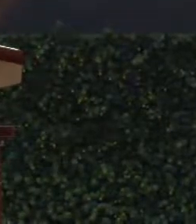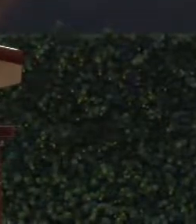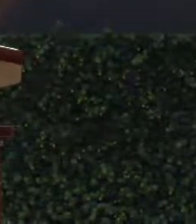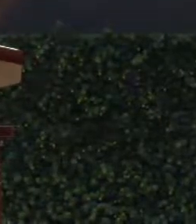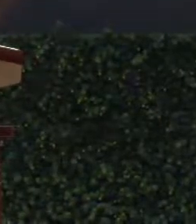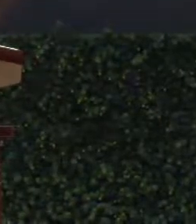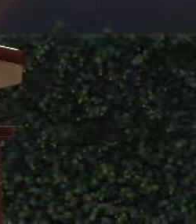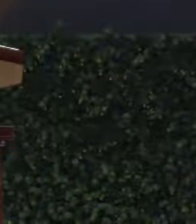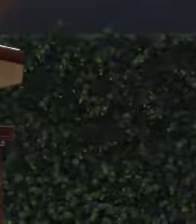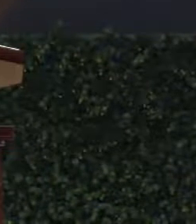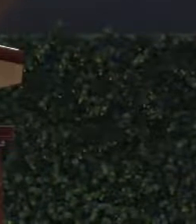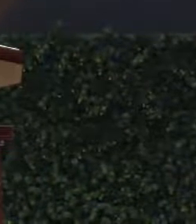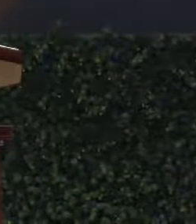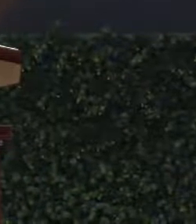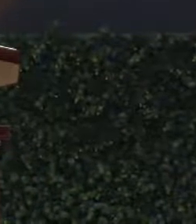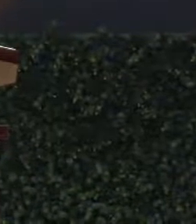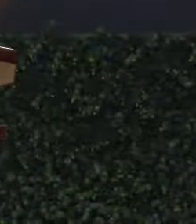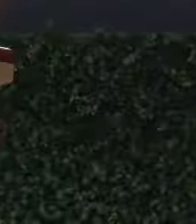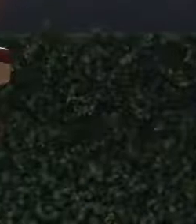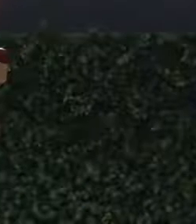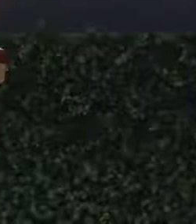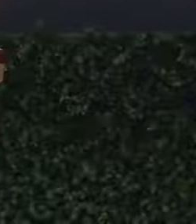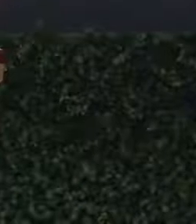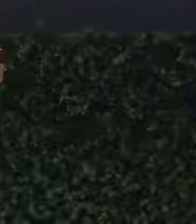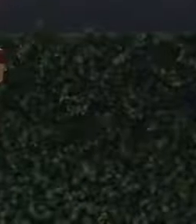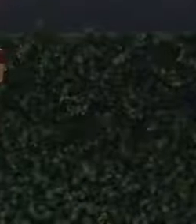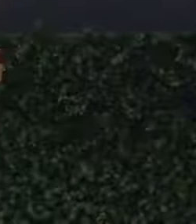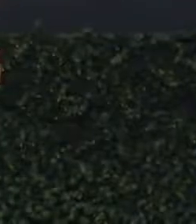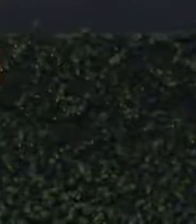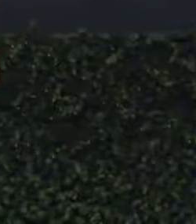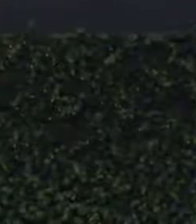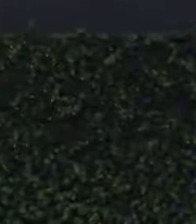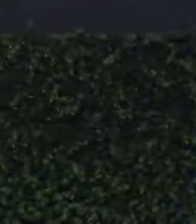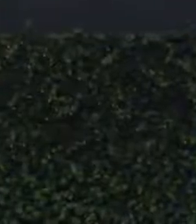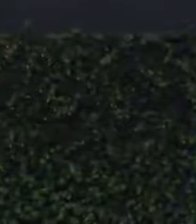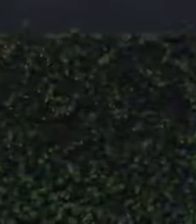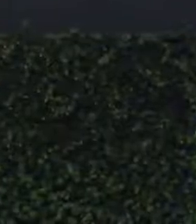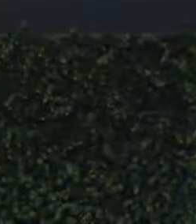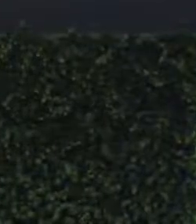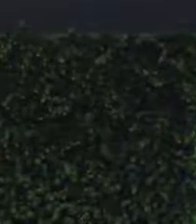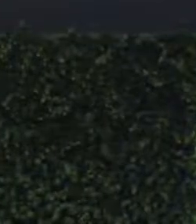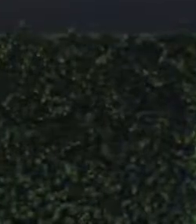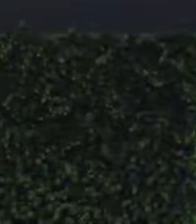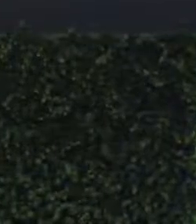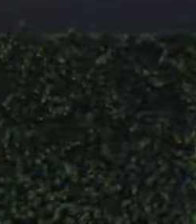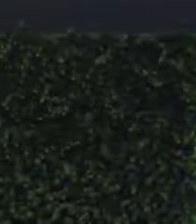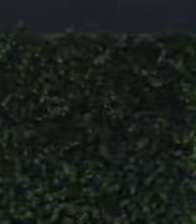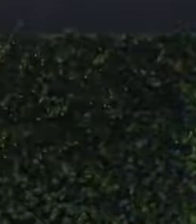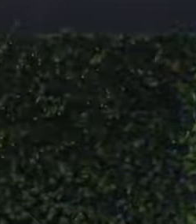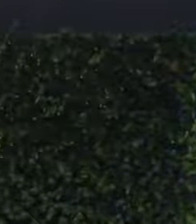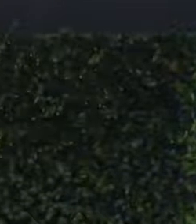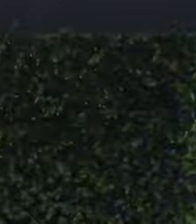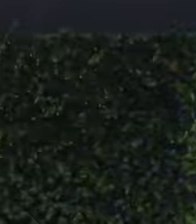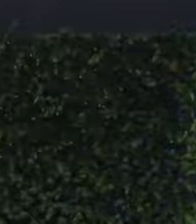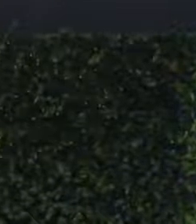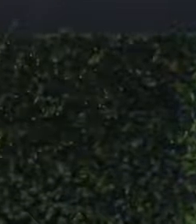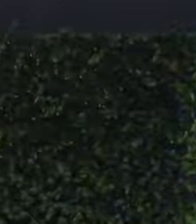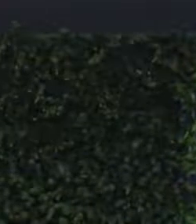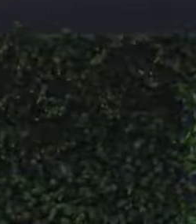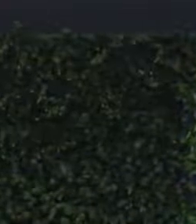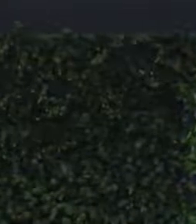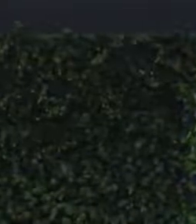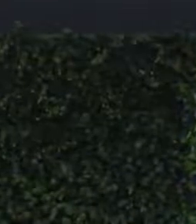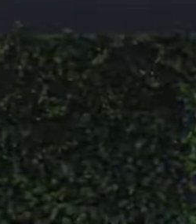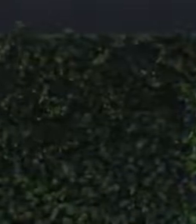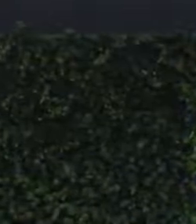privilegio de ministrar matrimonios, todos los lunes, desde hace 31 años, nos hemos reunido hablando de un